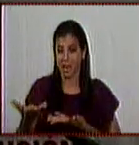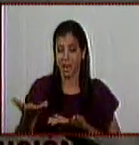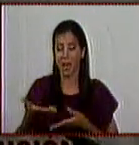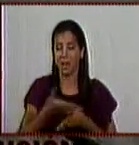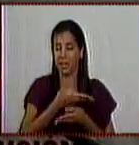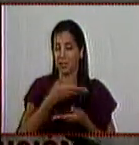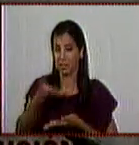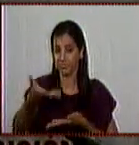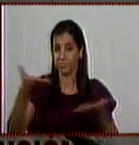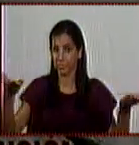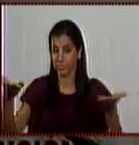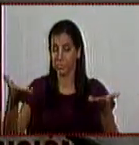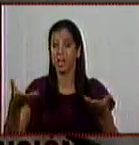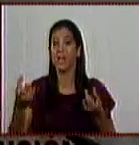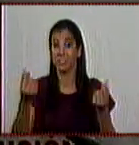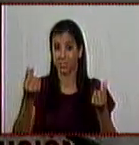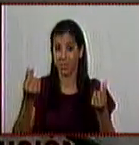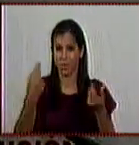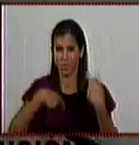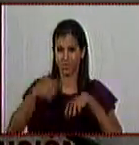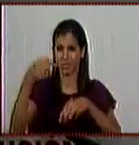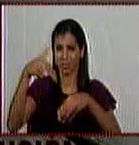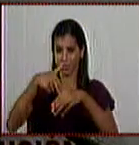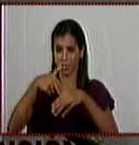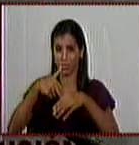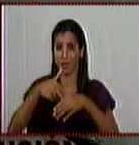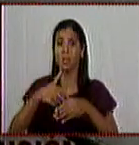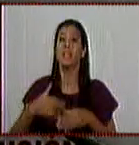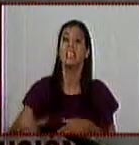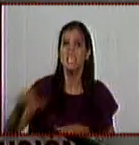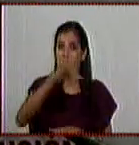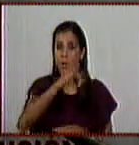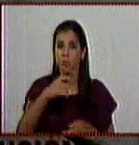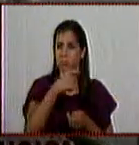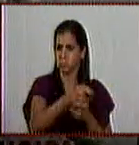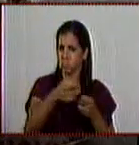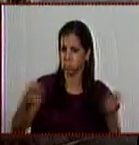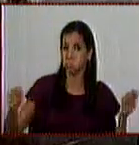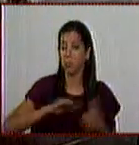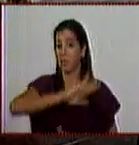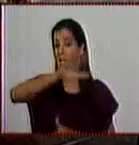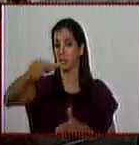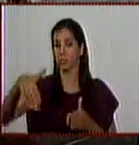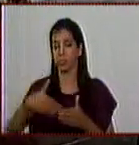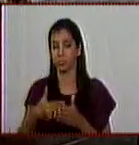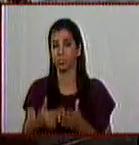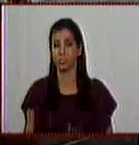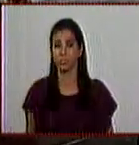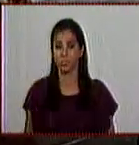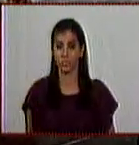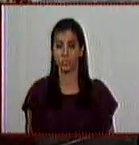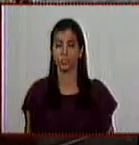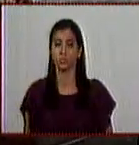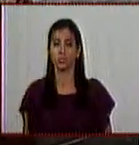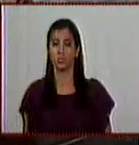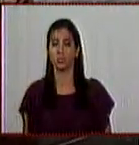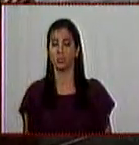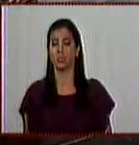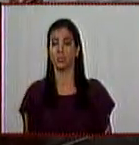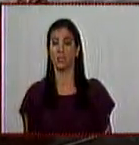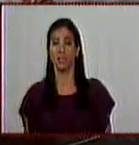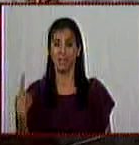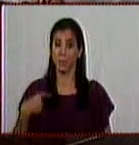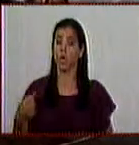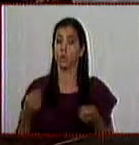todos y esa es la gran tarea de la Revolución bolivariana y socialista en las próximas décadas tenemos el control de la